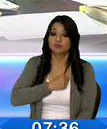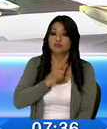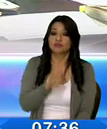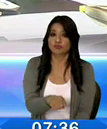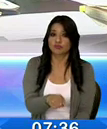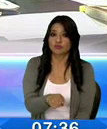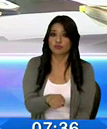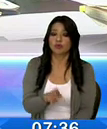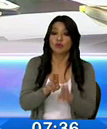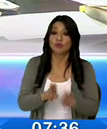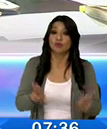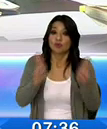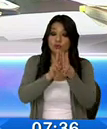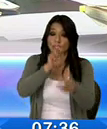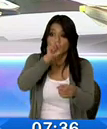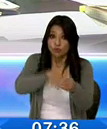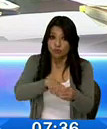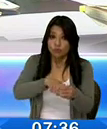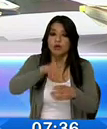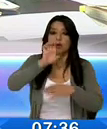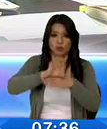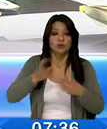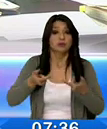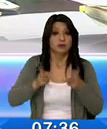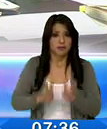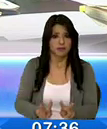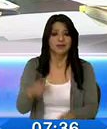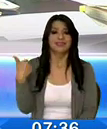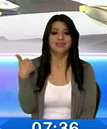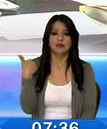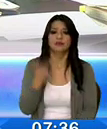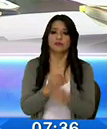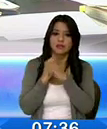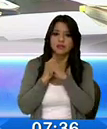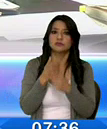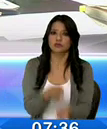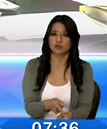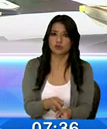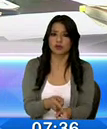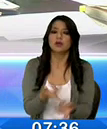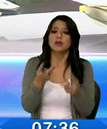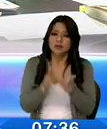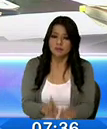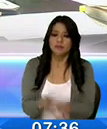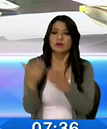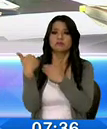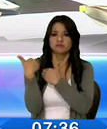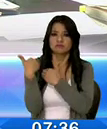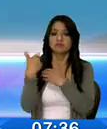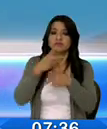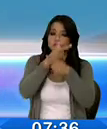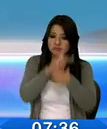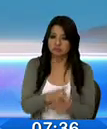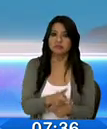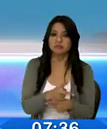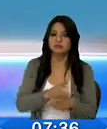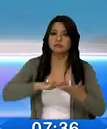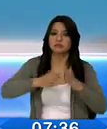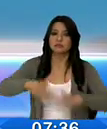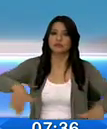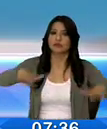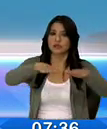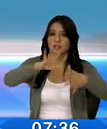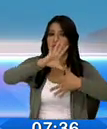a las Naciones Unidas, Ecuador es uno de ellos, tienen la obligación y la responsabilidad de proteger a la